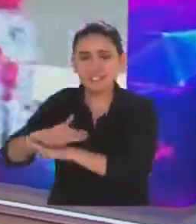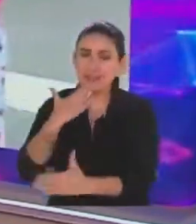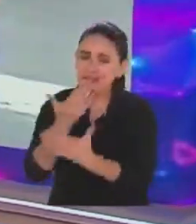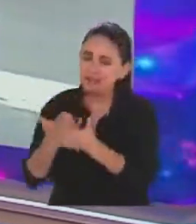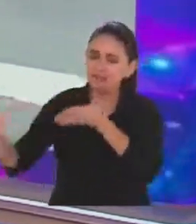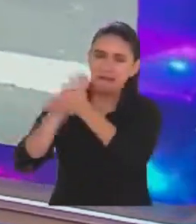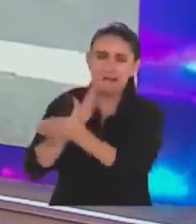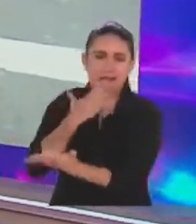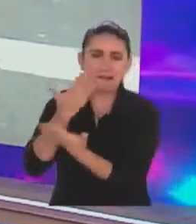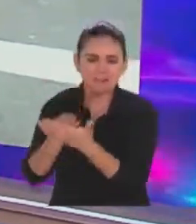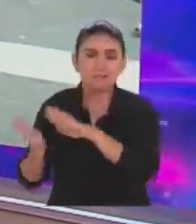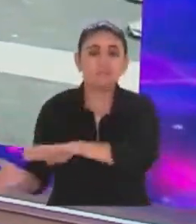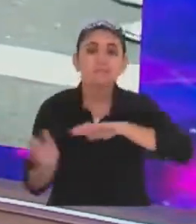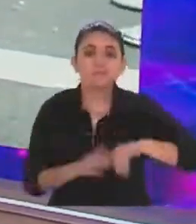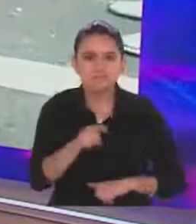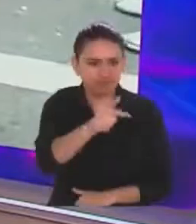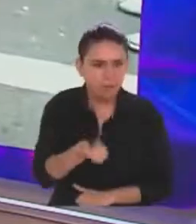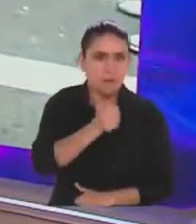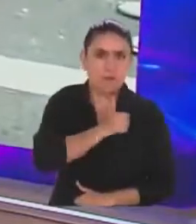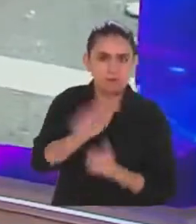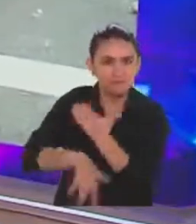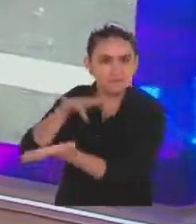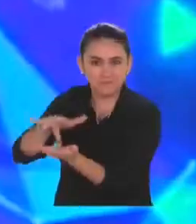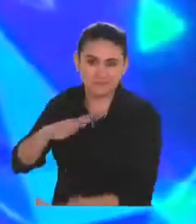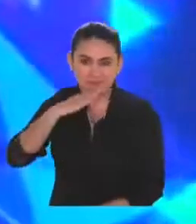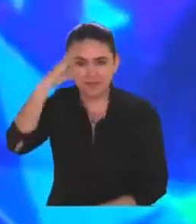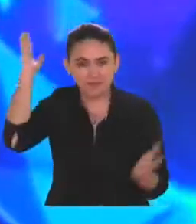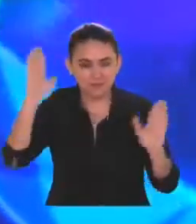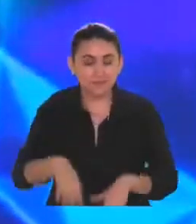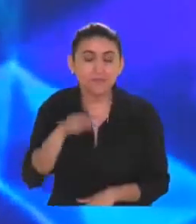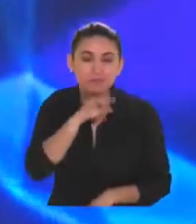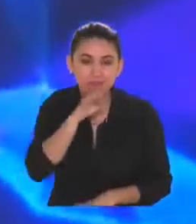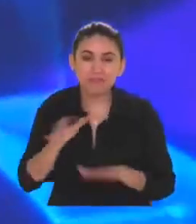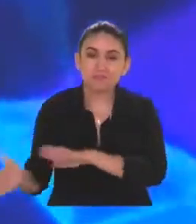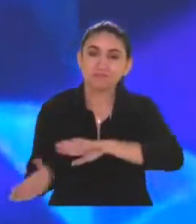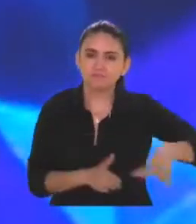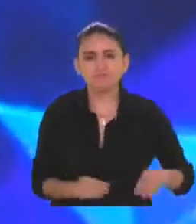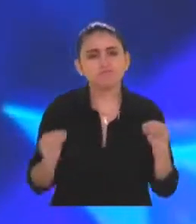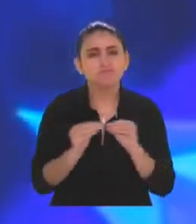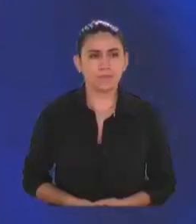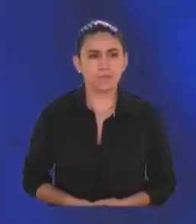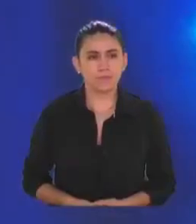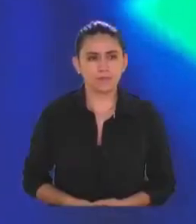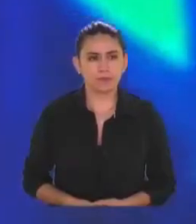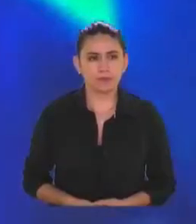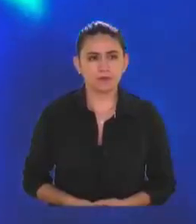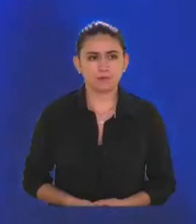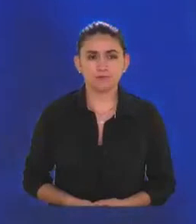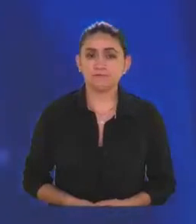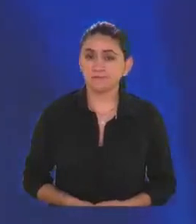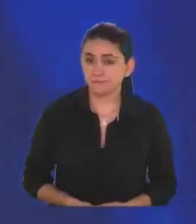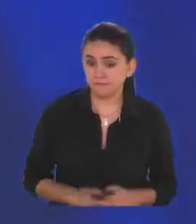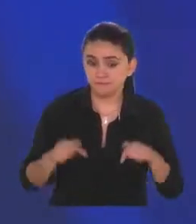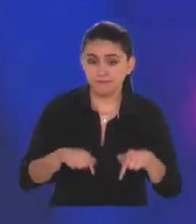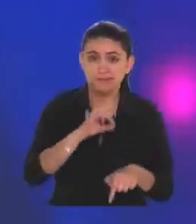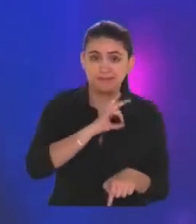muchísimas gracias y ustedes apuntarse a una de las mejores fiestas del ya. Y ya están disponibles las entradas para Megaland. Y durante este fin